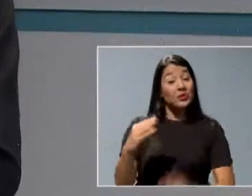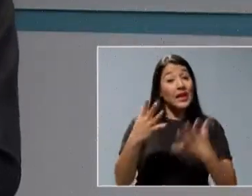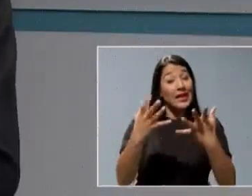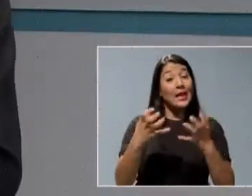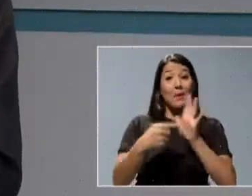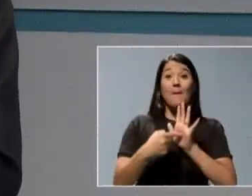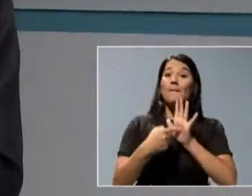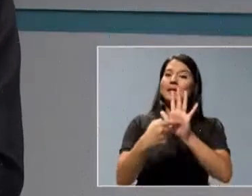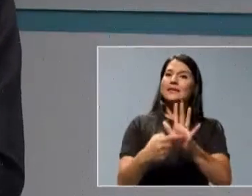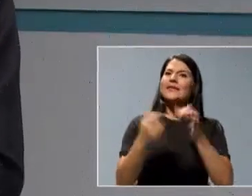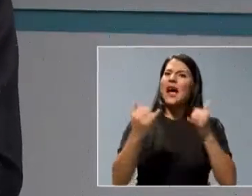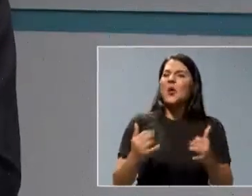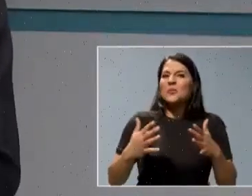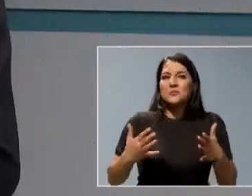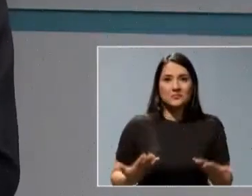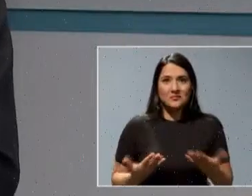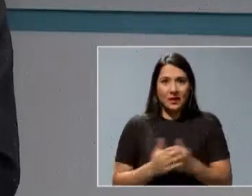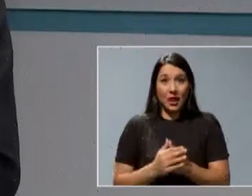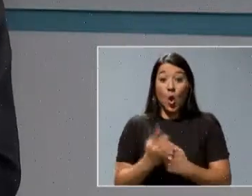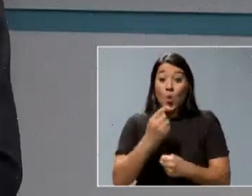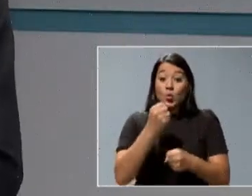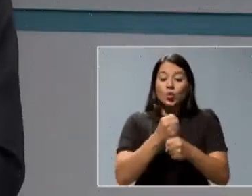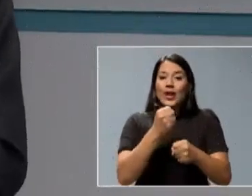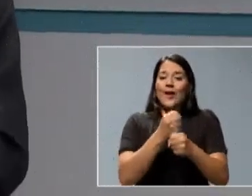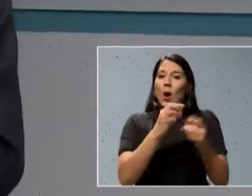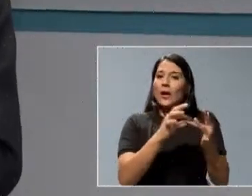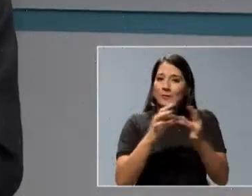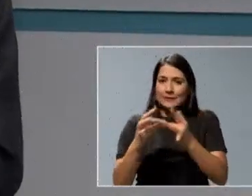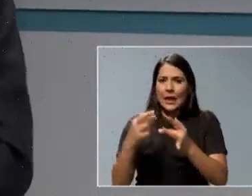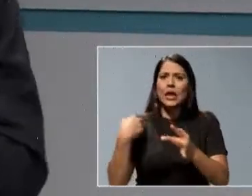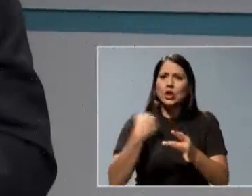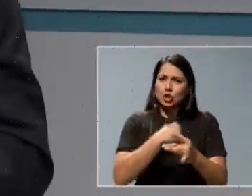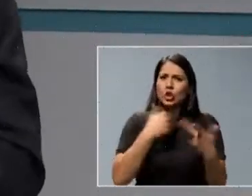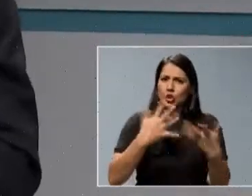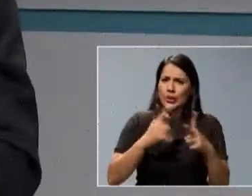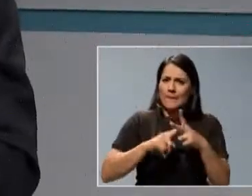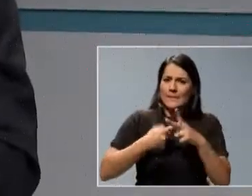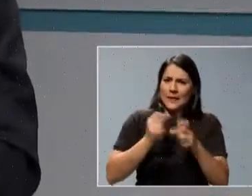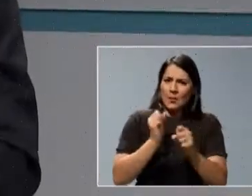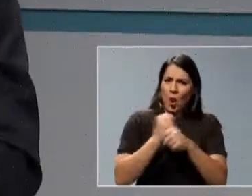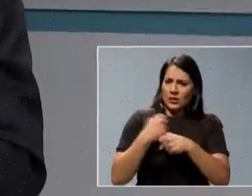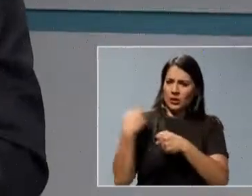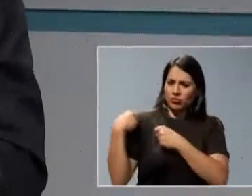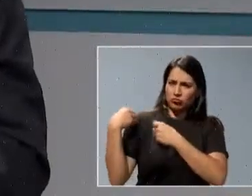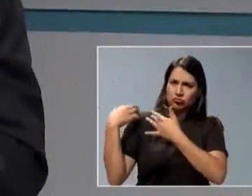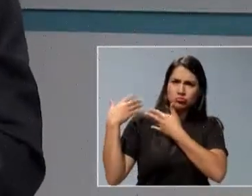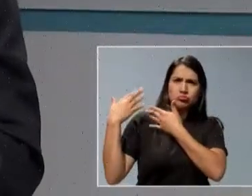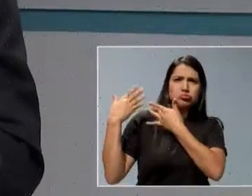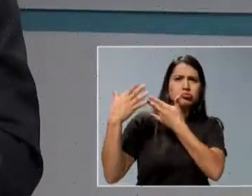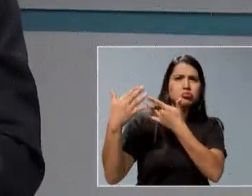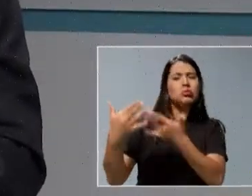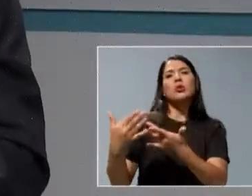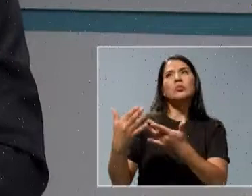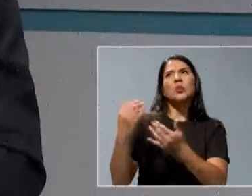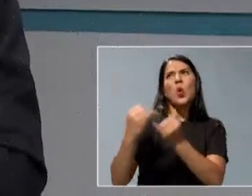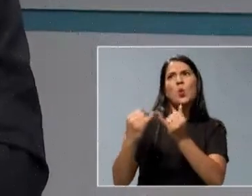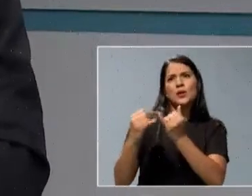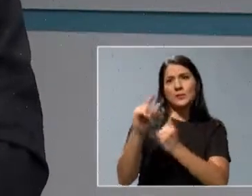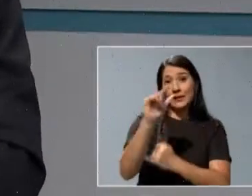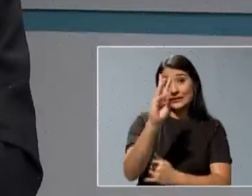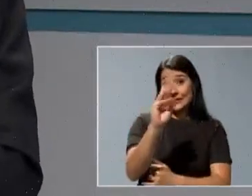presentarle ahora un trabajo especial que hemos venido haciendo en las últimas 6